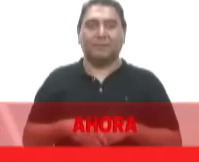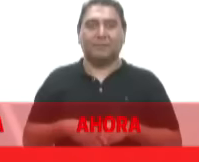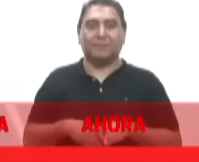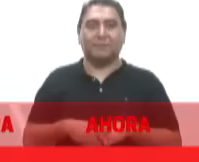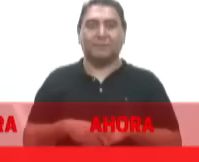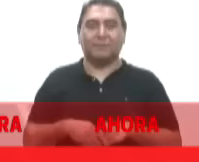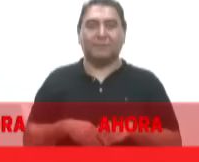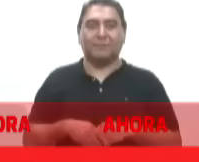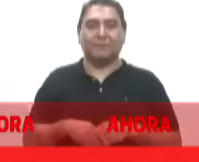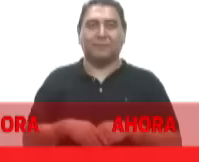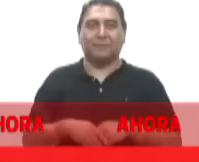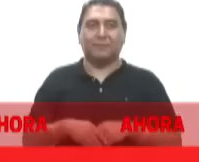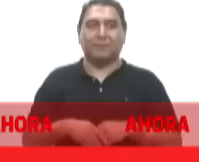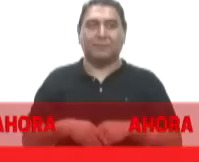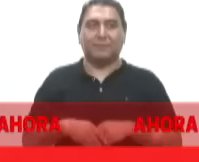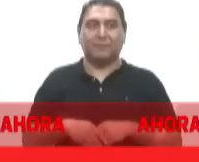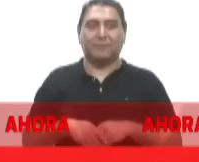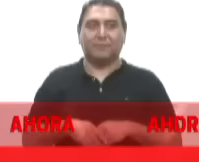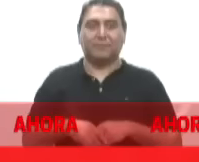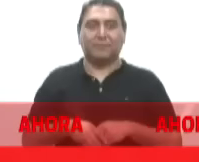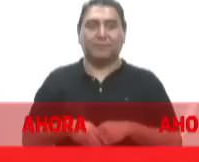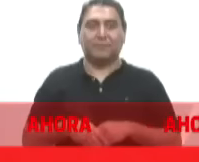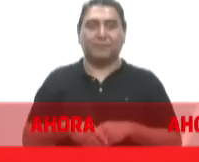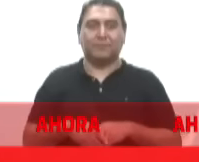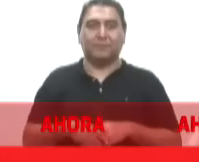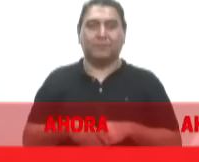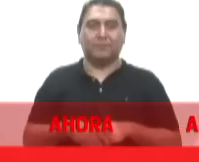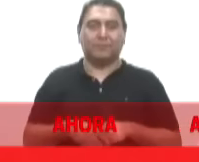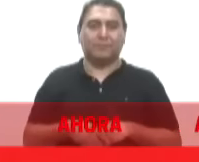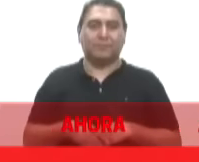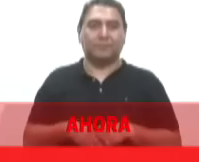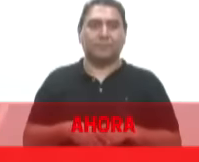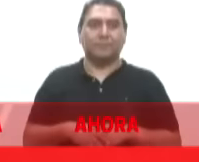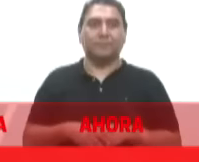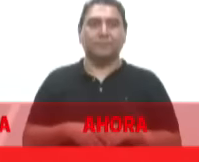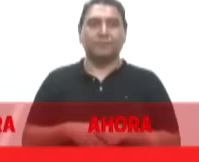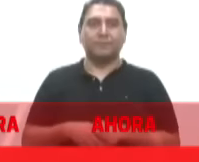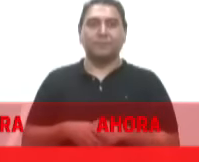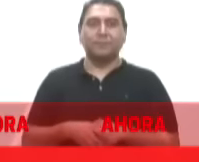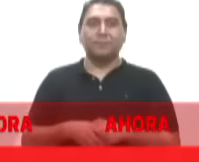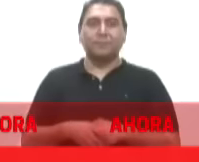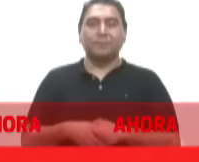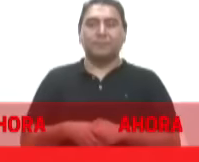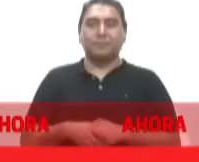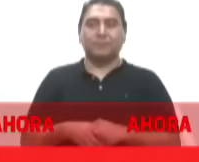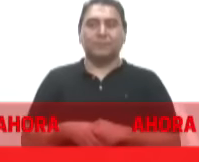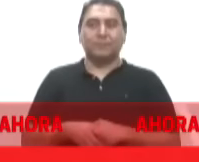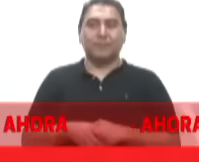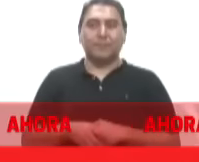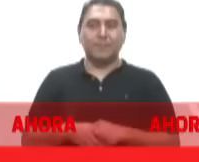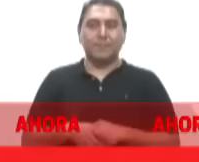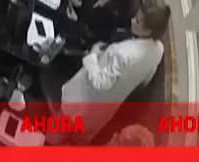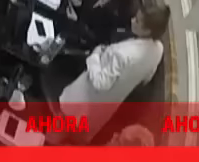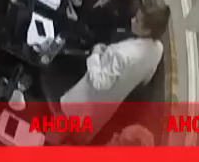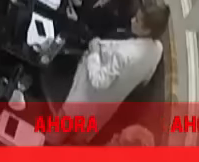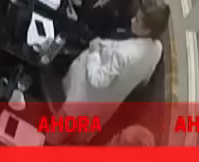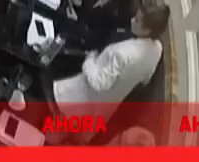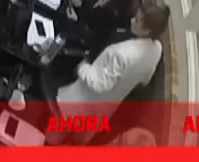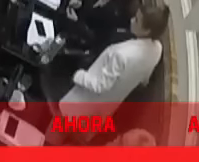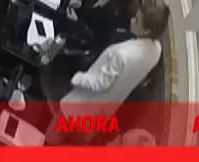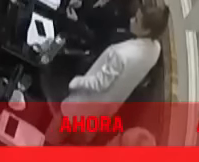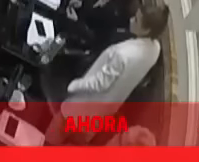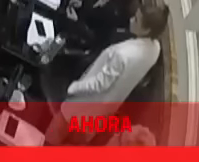educación que el propio gobierno pisa, uh-huh. como ha hecho con un montón de otras paritarias, claramente, ¿no? Pero en este caso no se